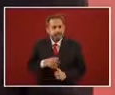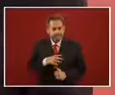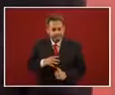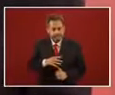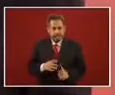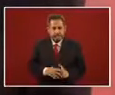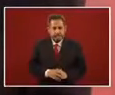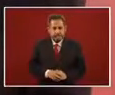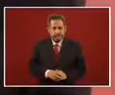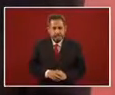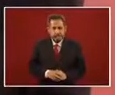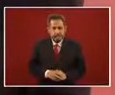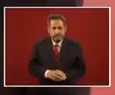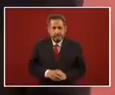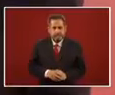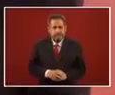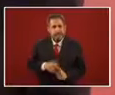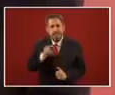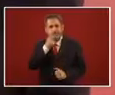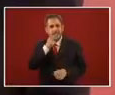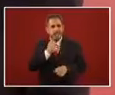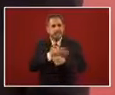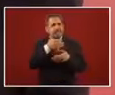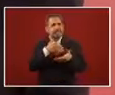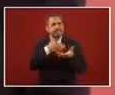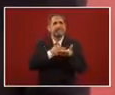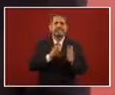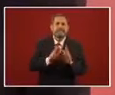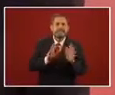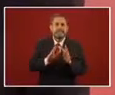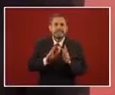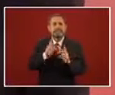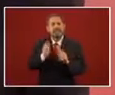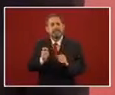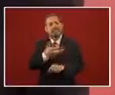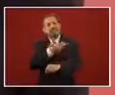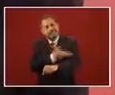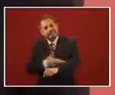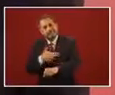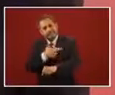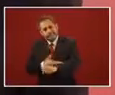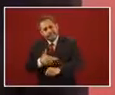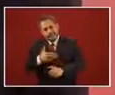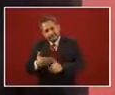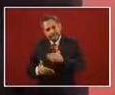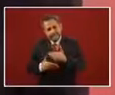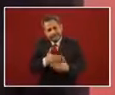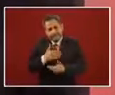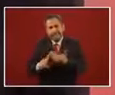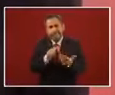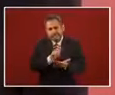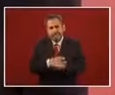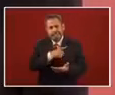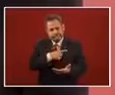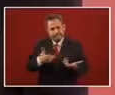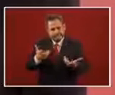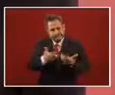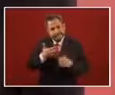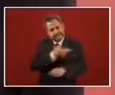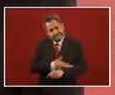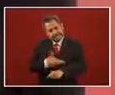muchos, yo no diría obstáculos, sino procedimientos legales que se tienen que